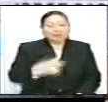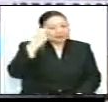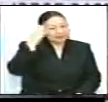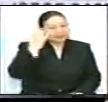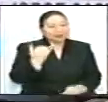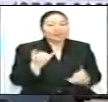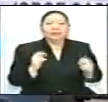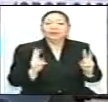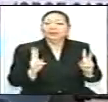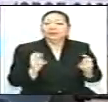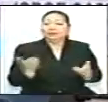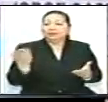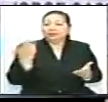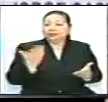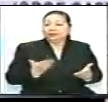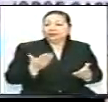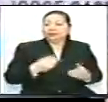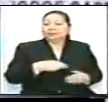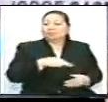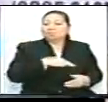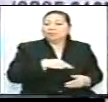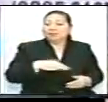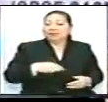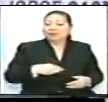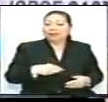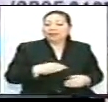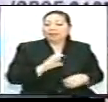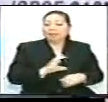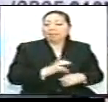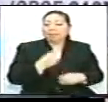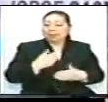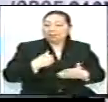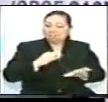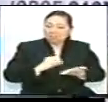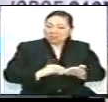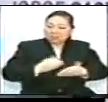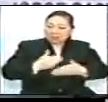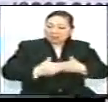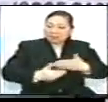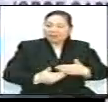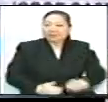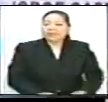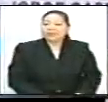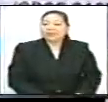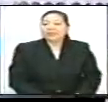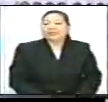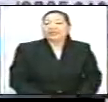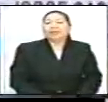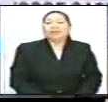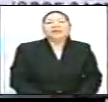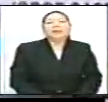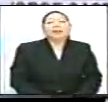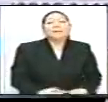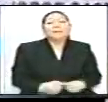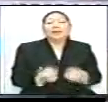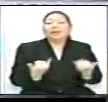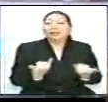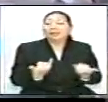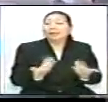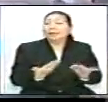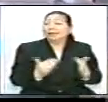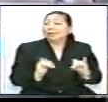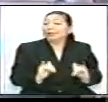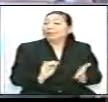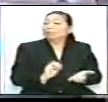tema que nos ha traído el ministro es capital para seguir avanzando. Pero aquí quedan varias